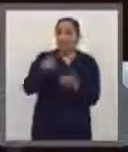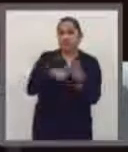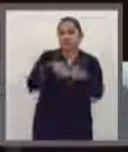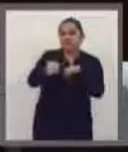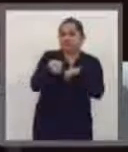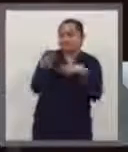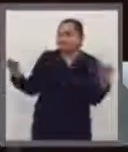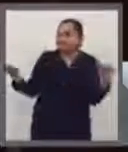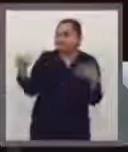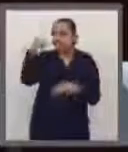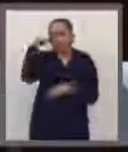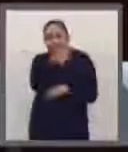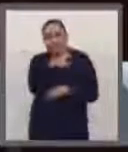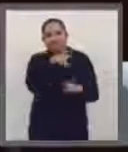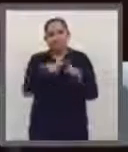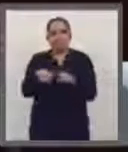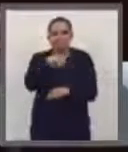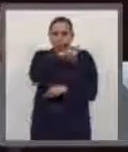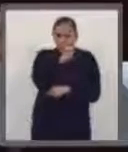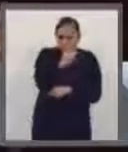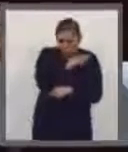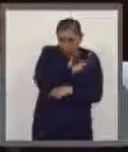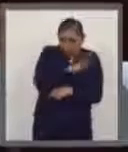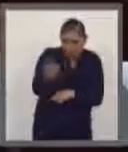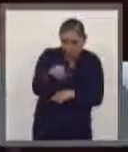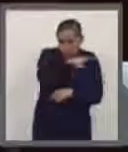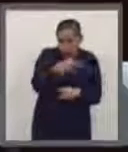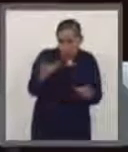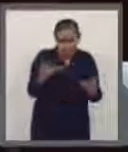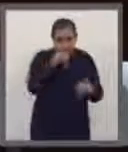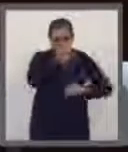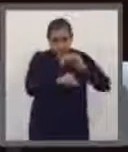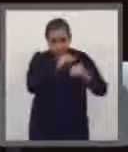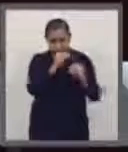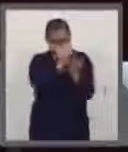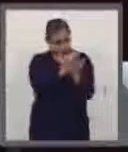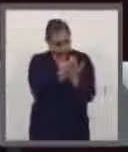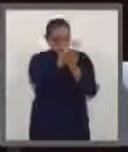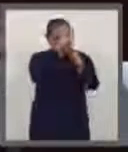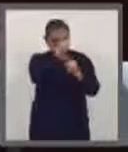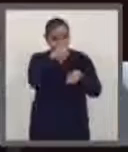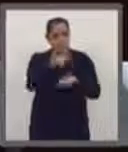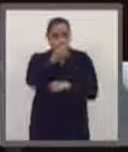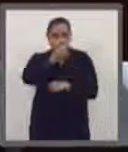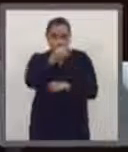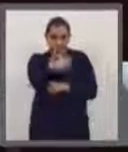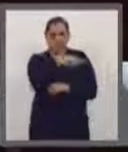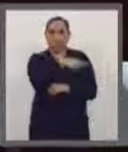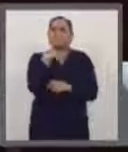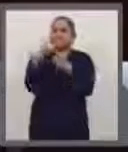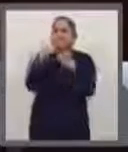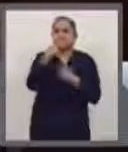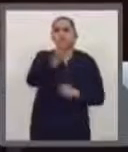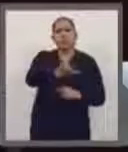Aunado a ello, la SEP también podría dictar lineamientos para el 286, suscribir convenios también de colaboración con